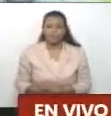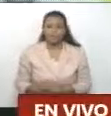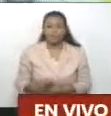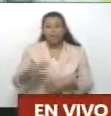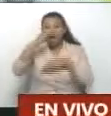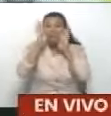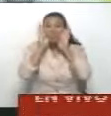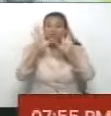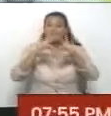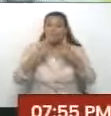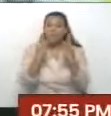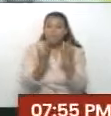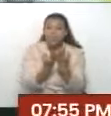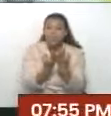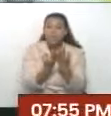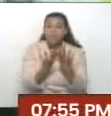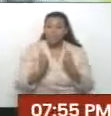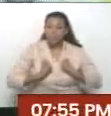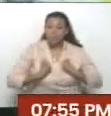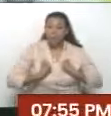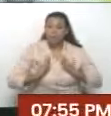atención familia venezolana,